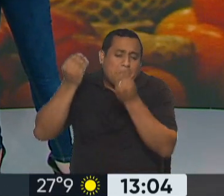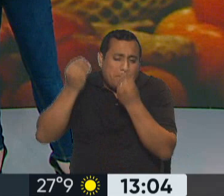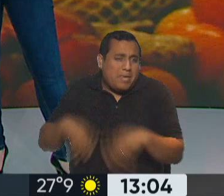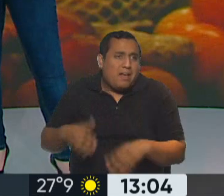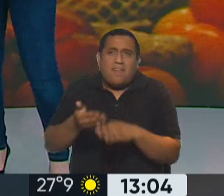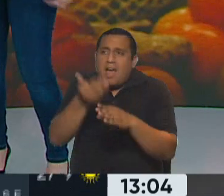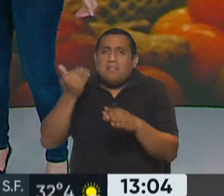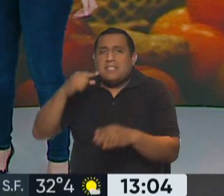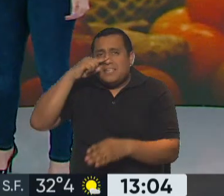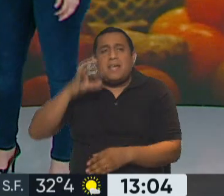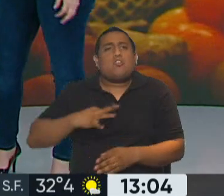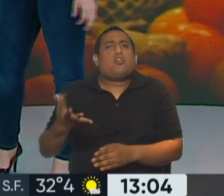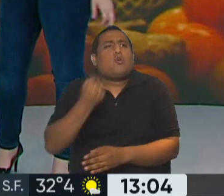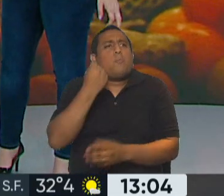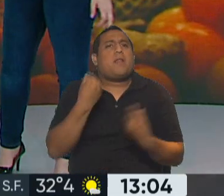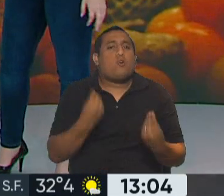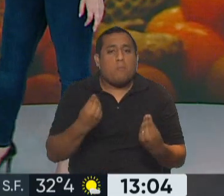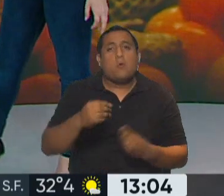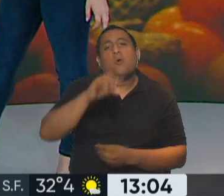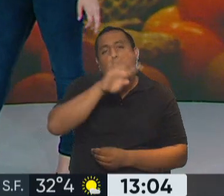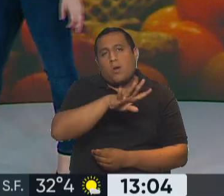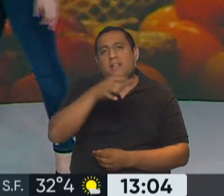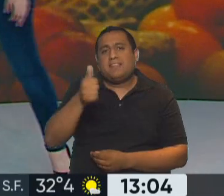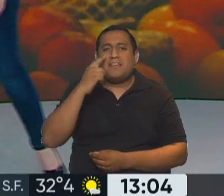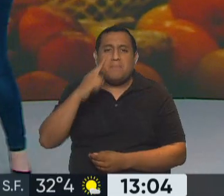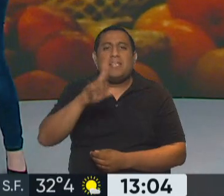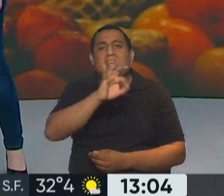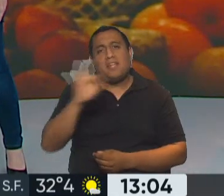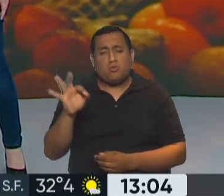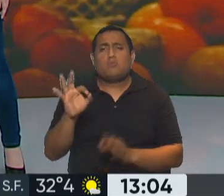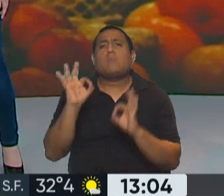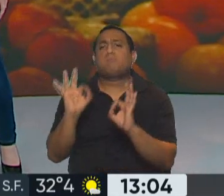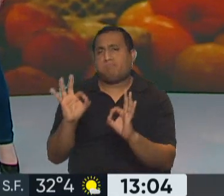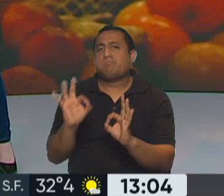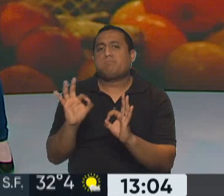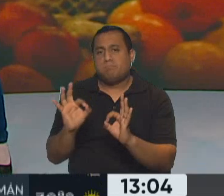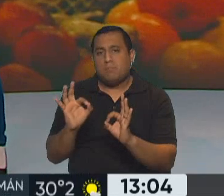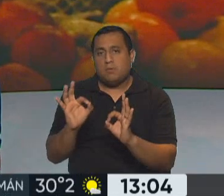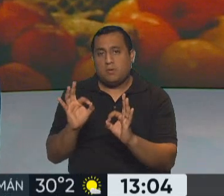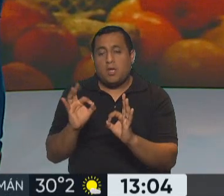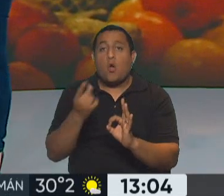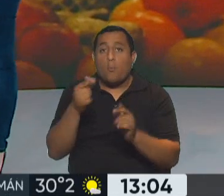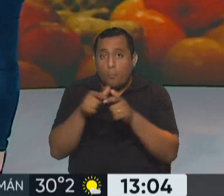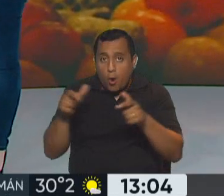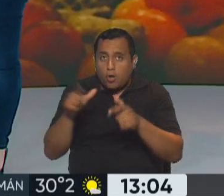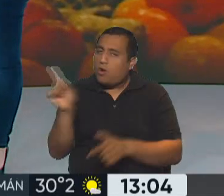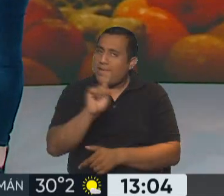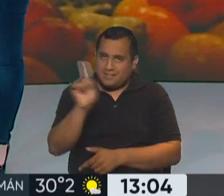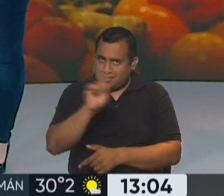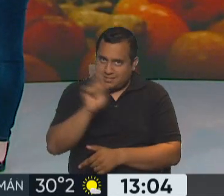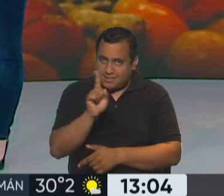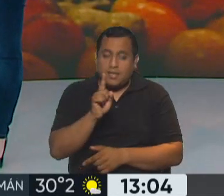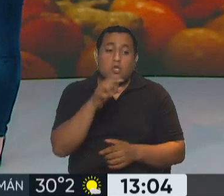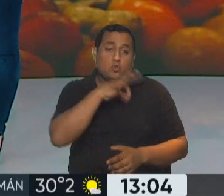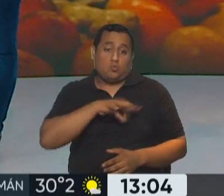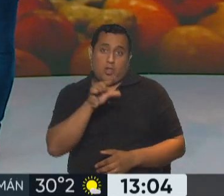7 años? Bueno, 46.500 es lo que nos da el número. Ojo, no es bono, no es bono, es suma